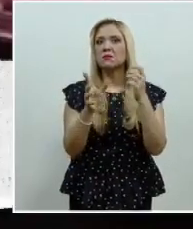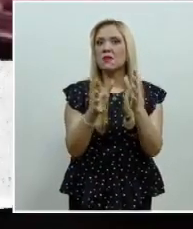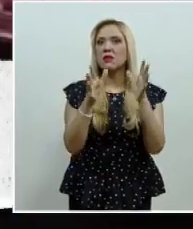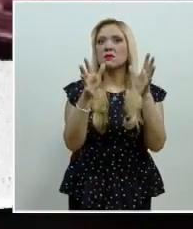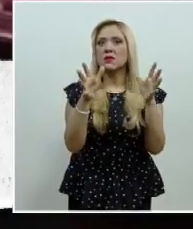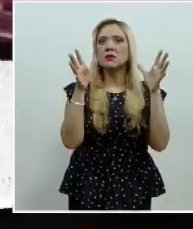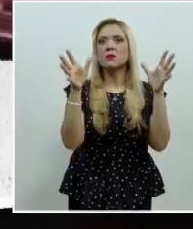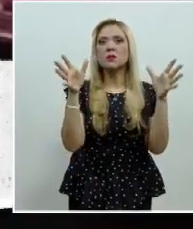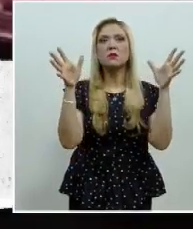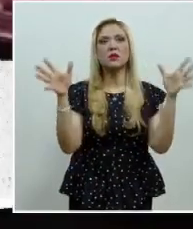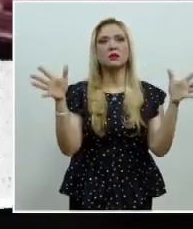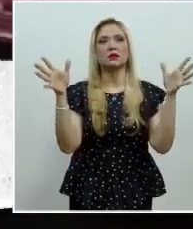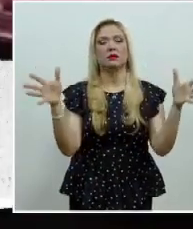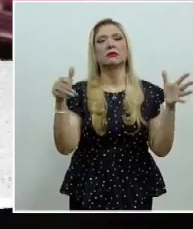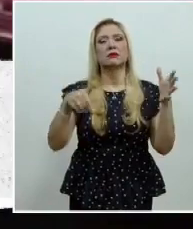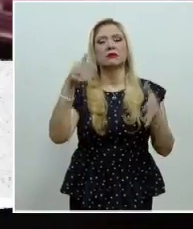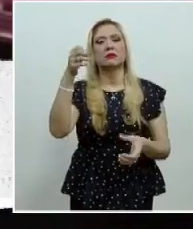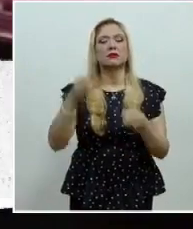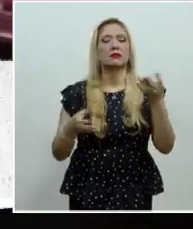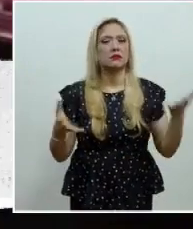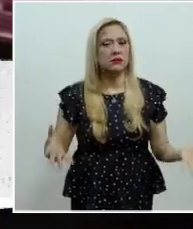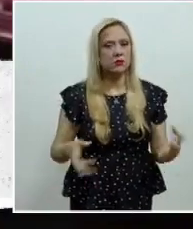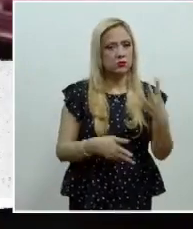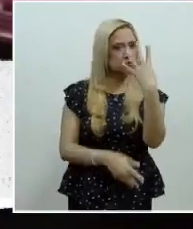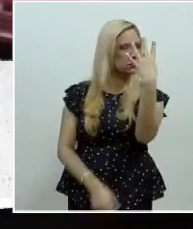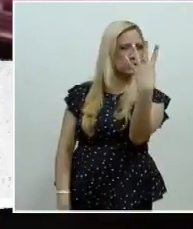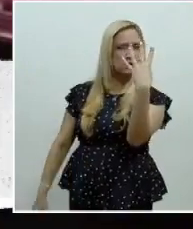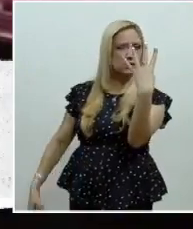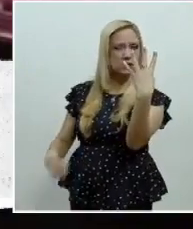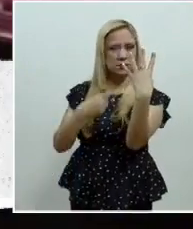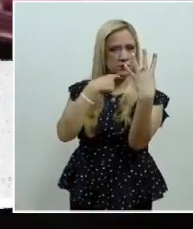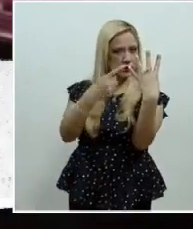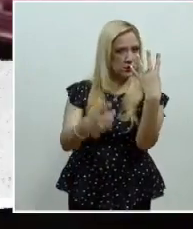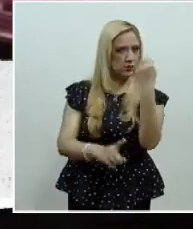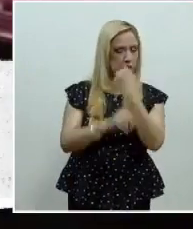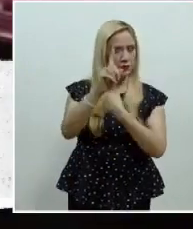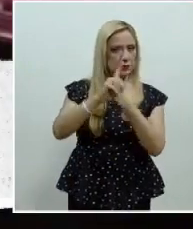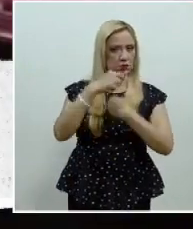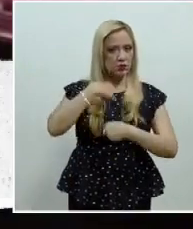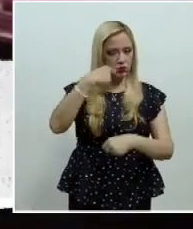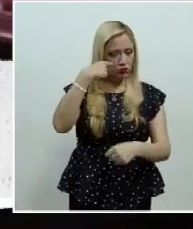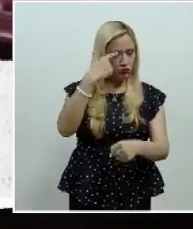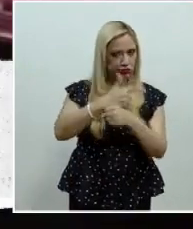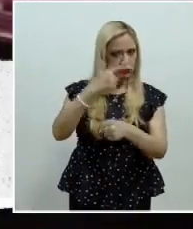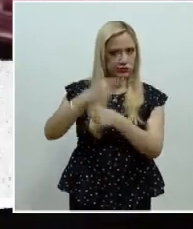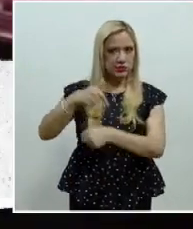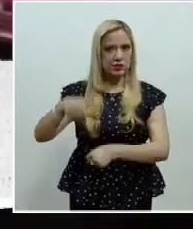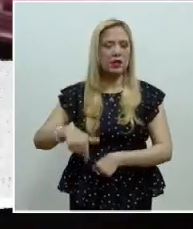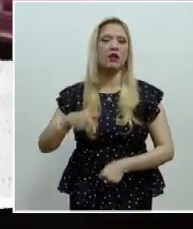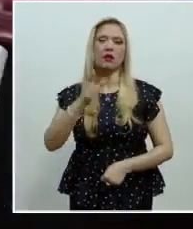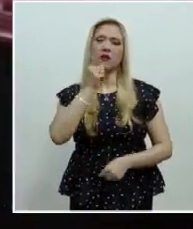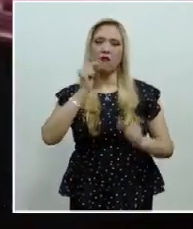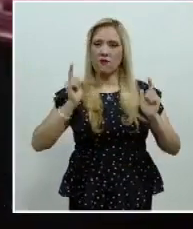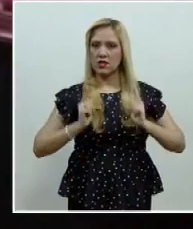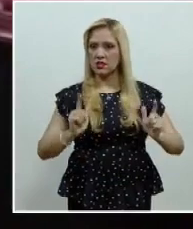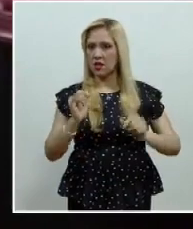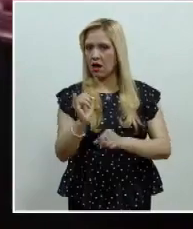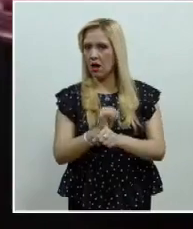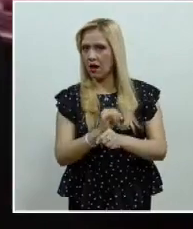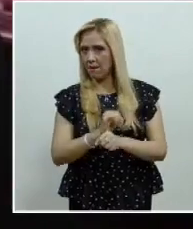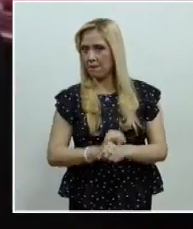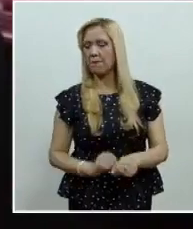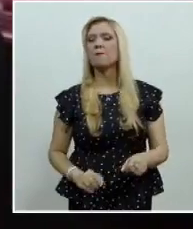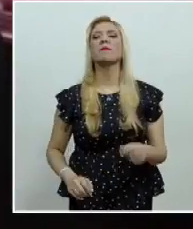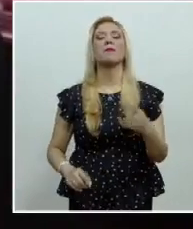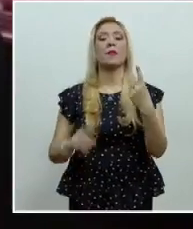desafíos para la justicia. Cuatro desafíos que nosotros desde la Fiscalía estamos enfrentando. Tiene